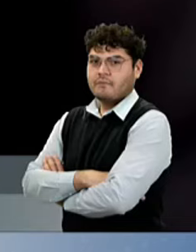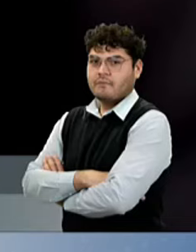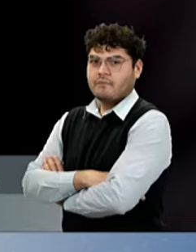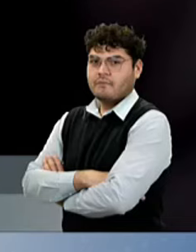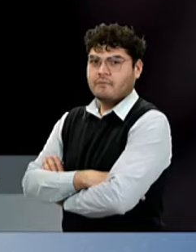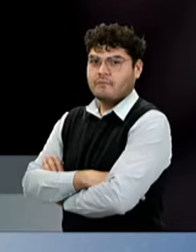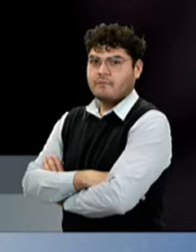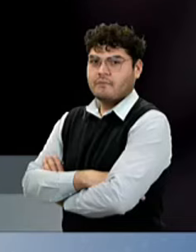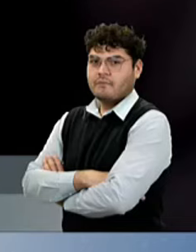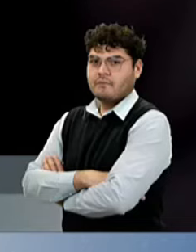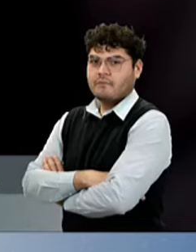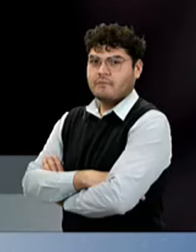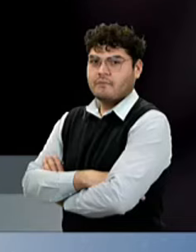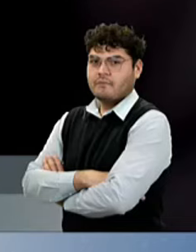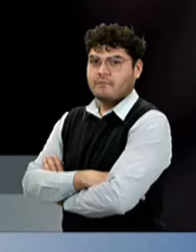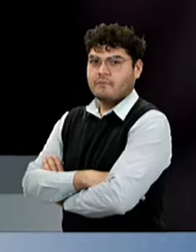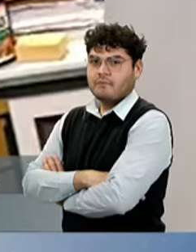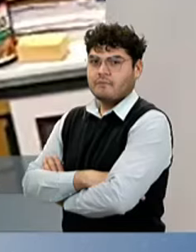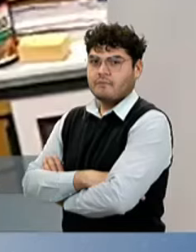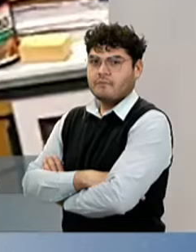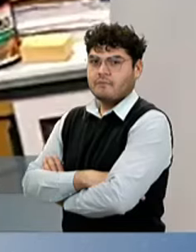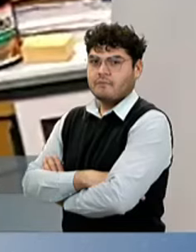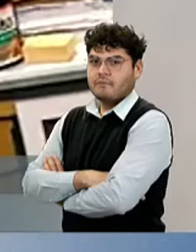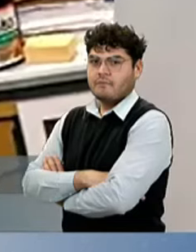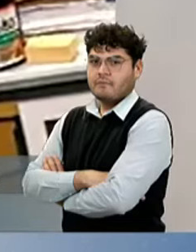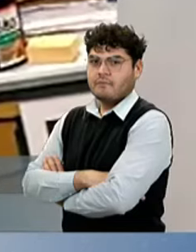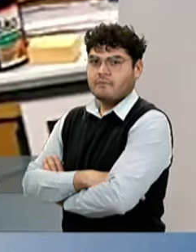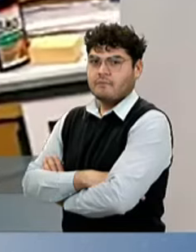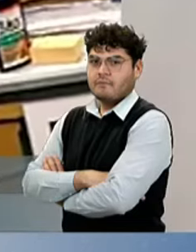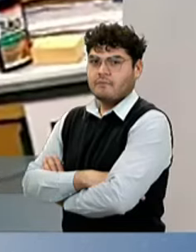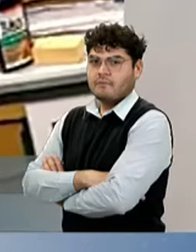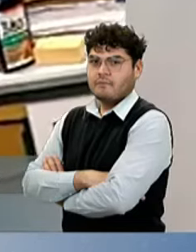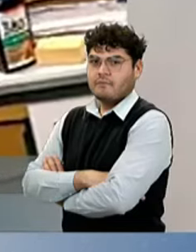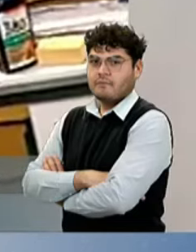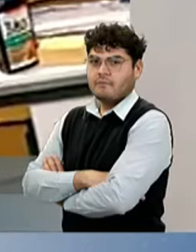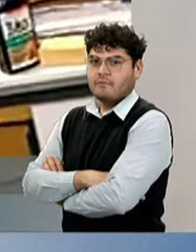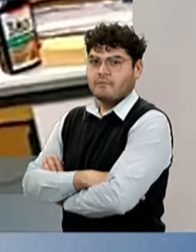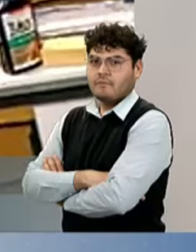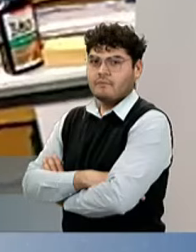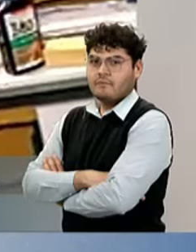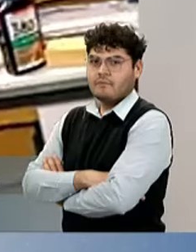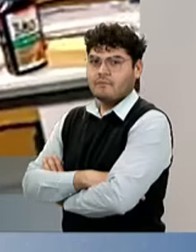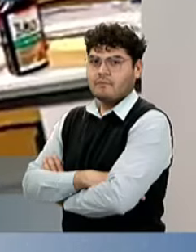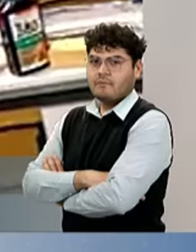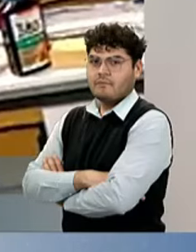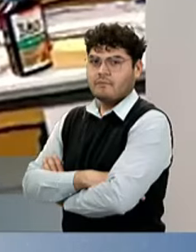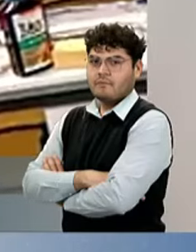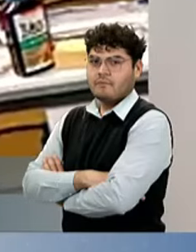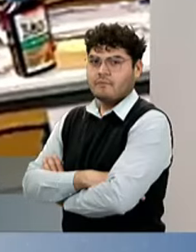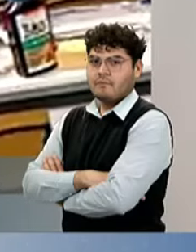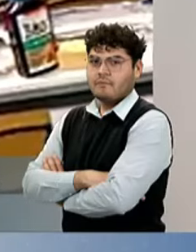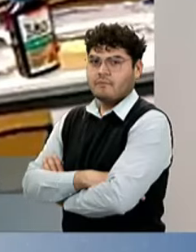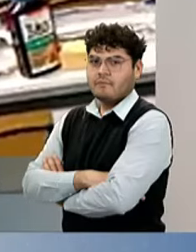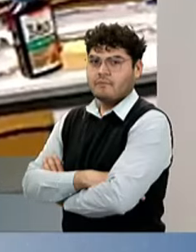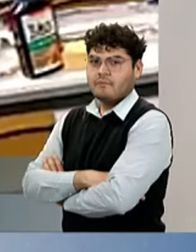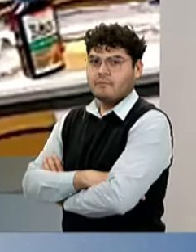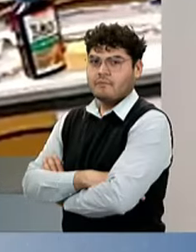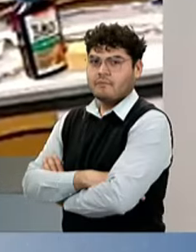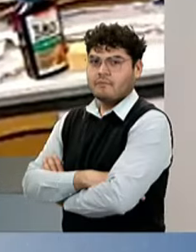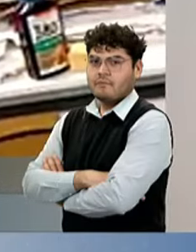menos lo indicaría las primeras indagatorias del ente persecutor, entre ellas los mensajes vía WhatsApp que habría entre Leonarda y